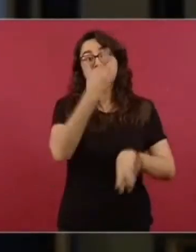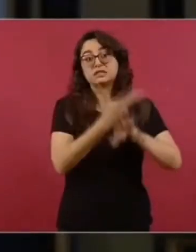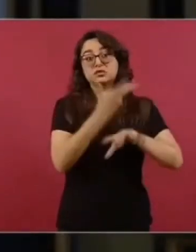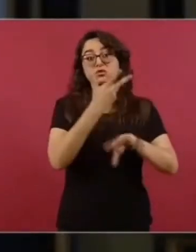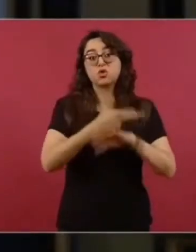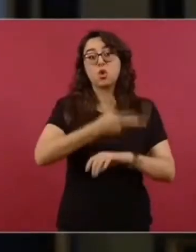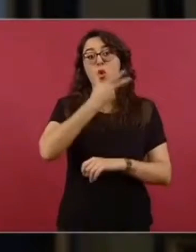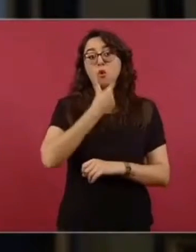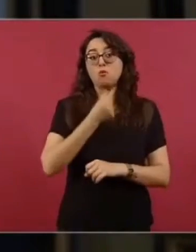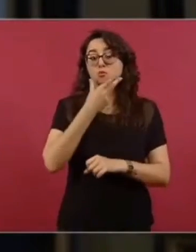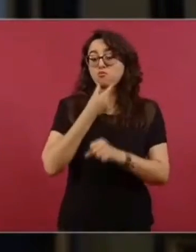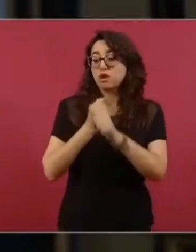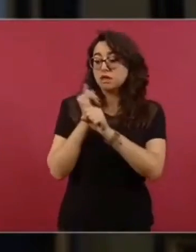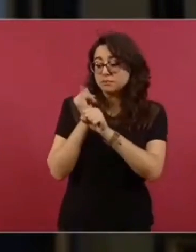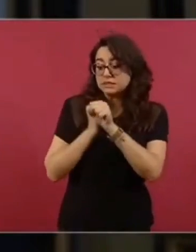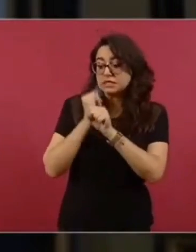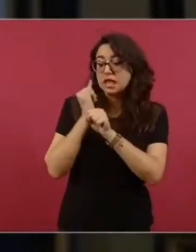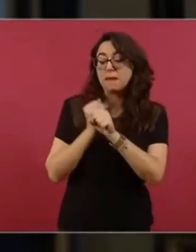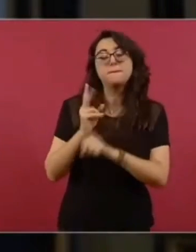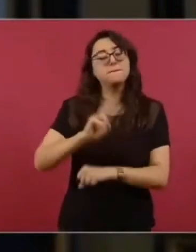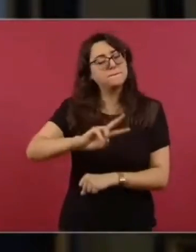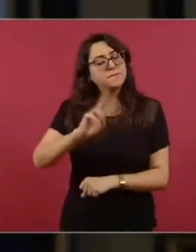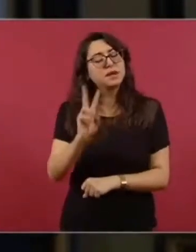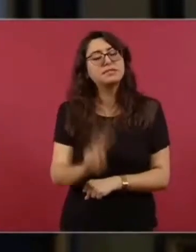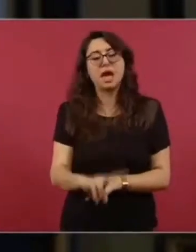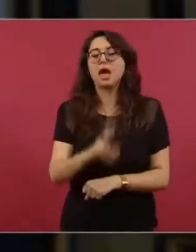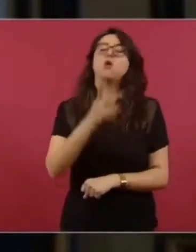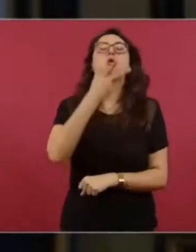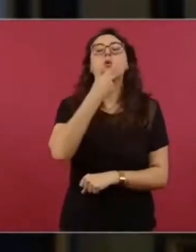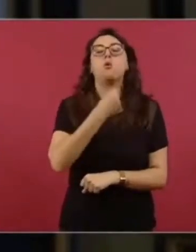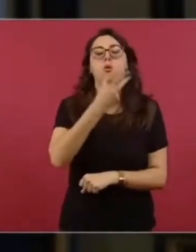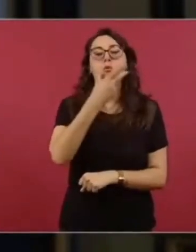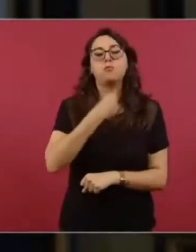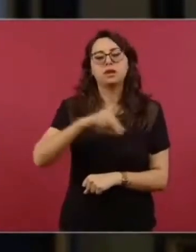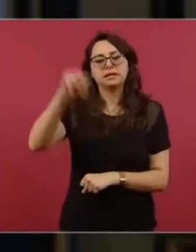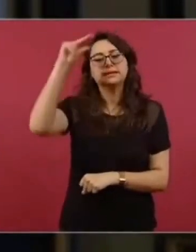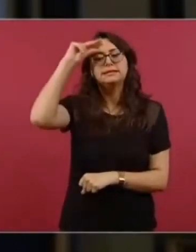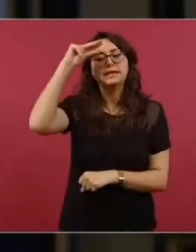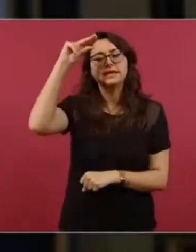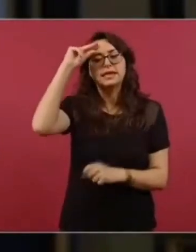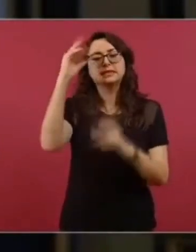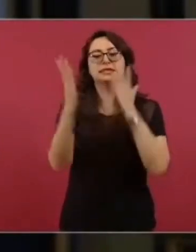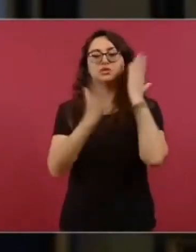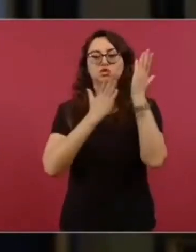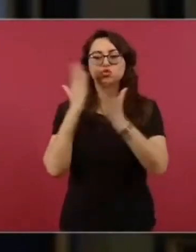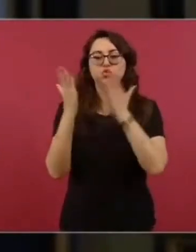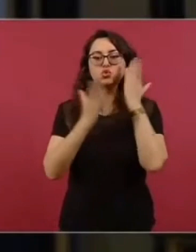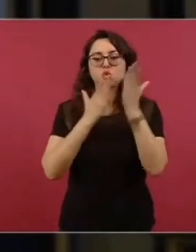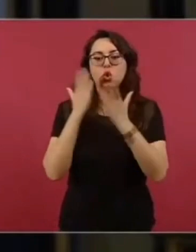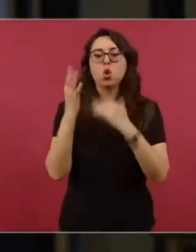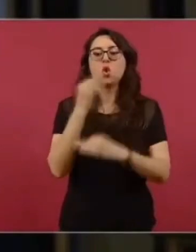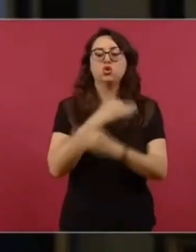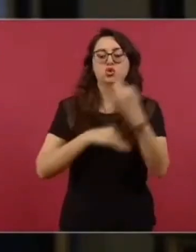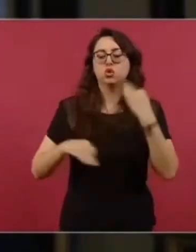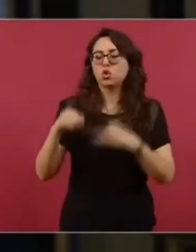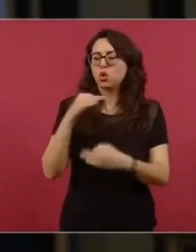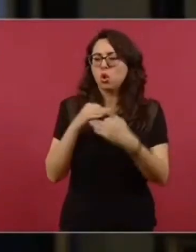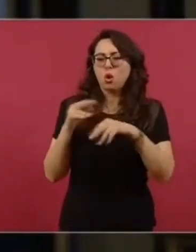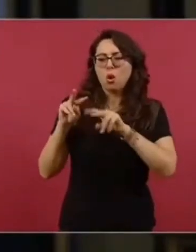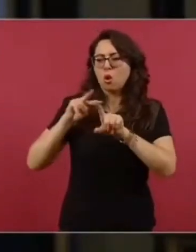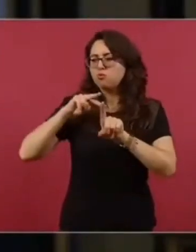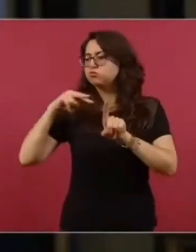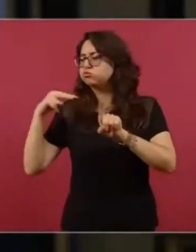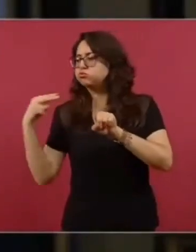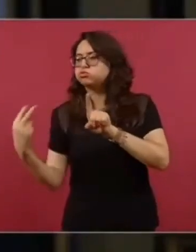es de veras una persona estudioso que está viendo todos los efectos